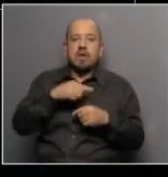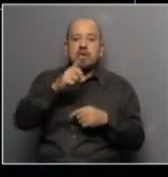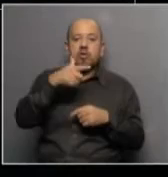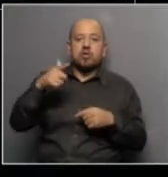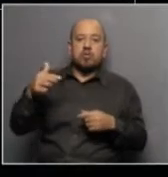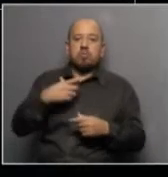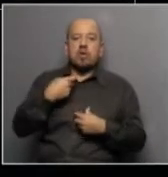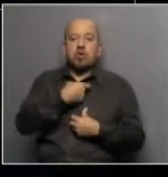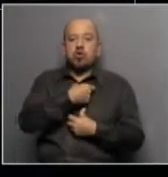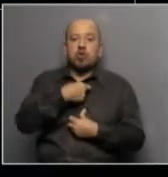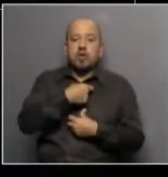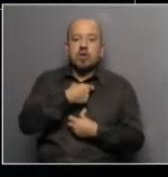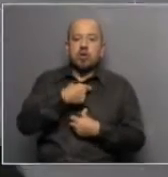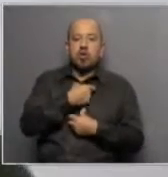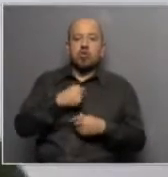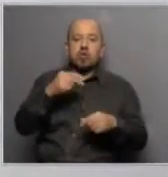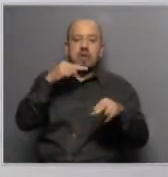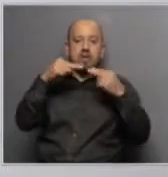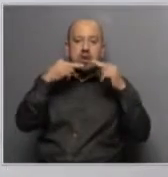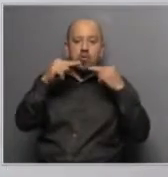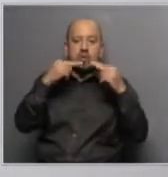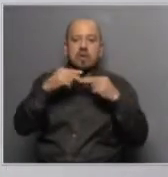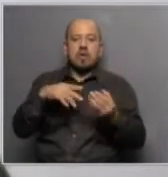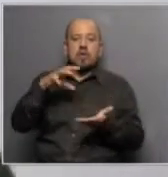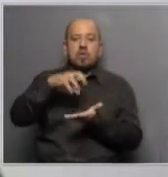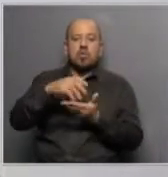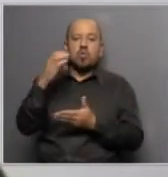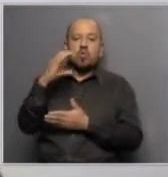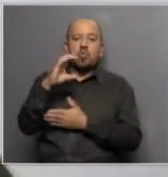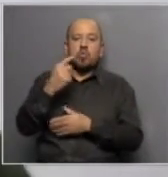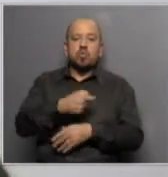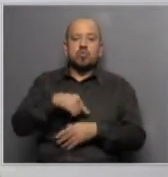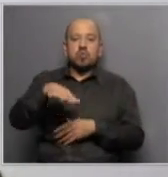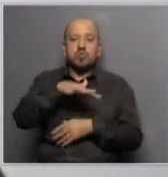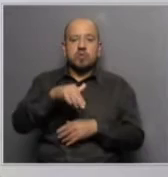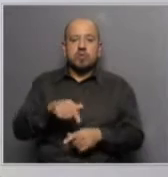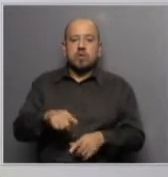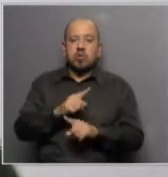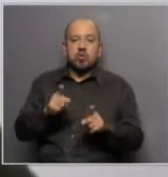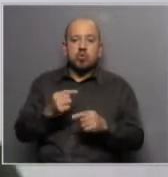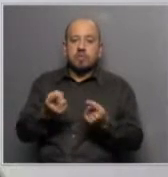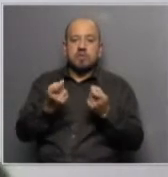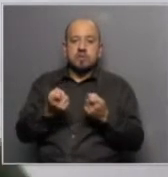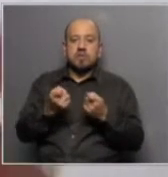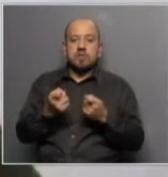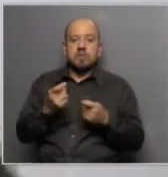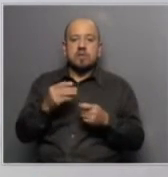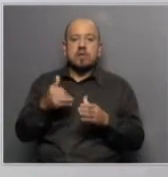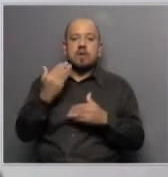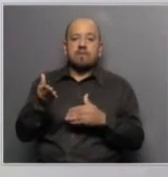colegios, guarderías, centros deportivos, restaurantes, centros sociales, donde la gente convive ahí y no necesita prácticamente salir al